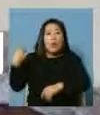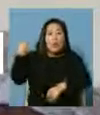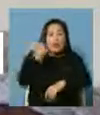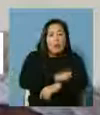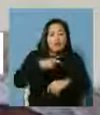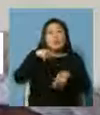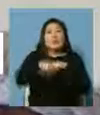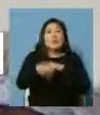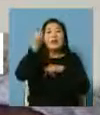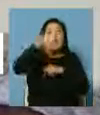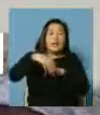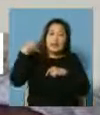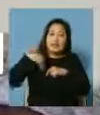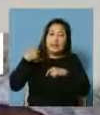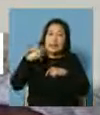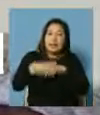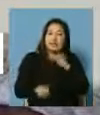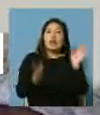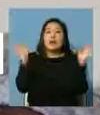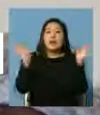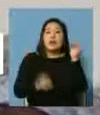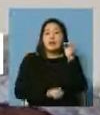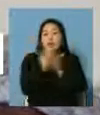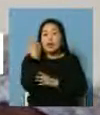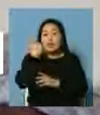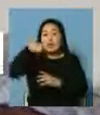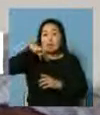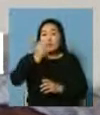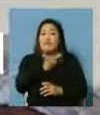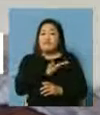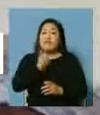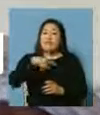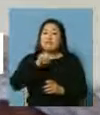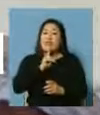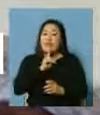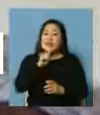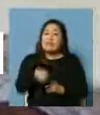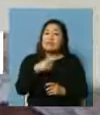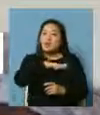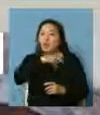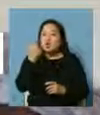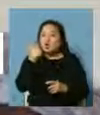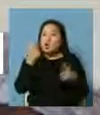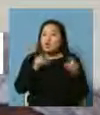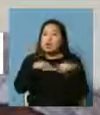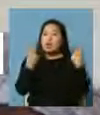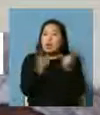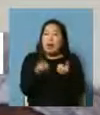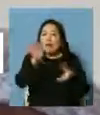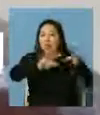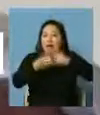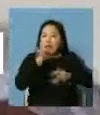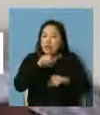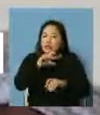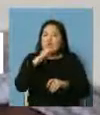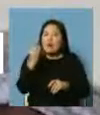está probando aquí en la Argentina la Fundación Infant, que es una vacuna de la empresa Pfizer y otra empresa cuyo nombre ya ahora no tengo en